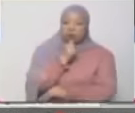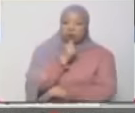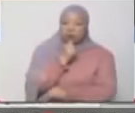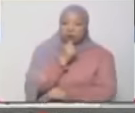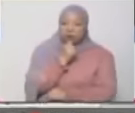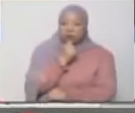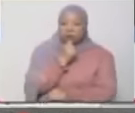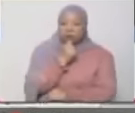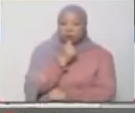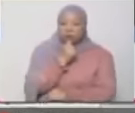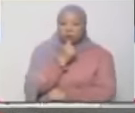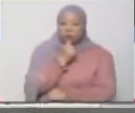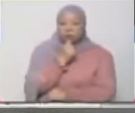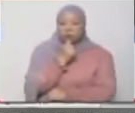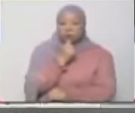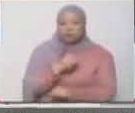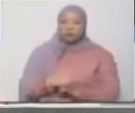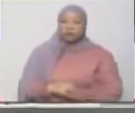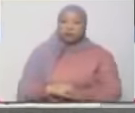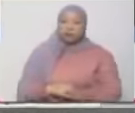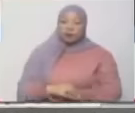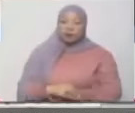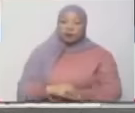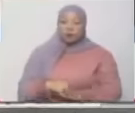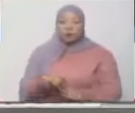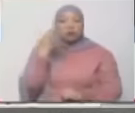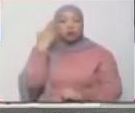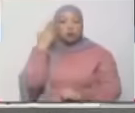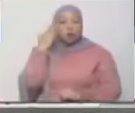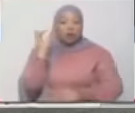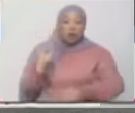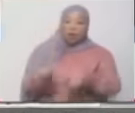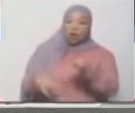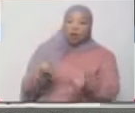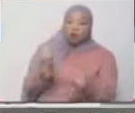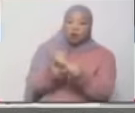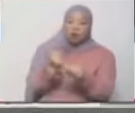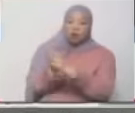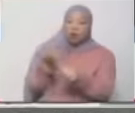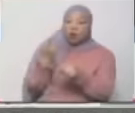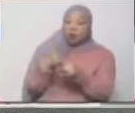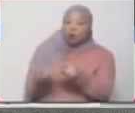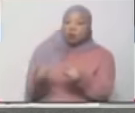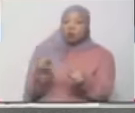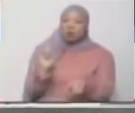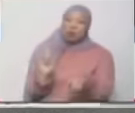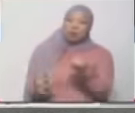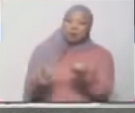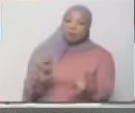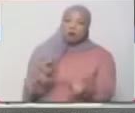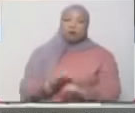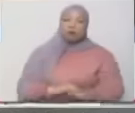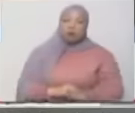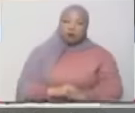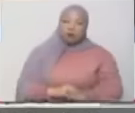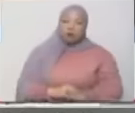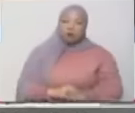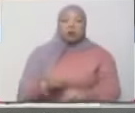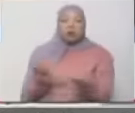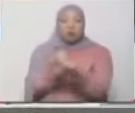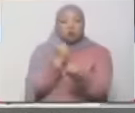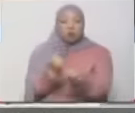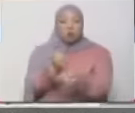Es desigual. Unos saben más de algo, otros saben más de otro. Hay quien es bueno para la